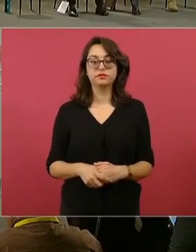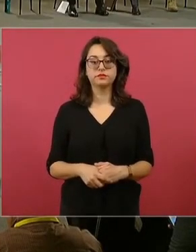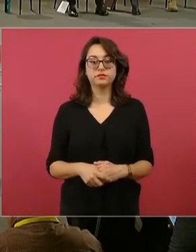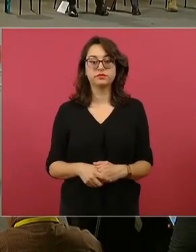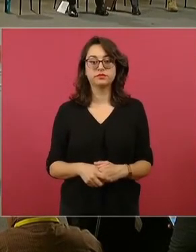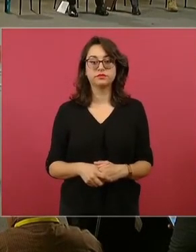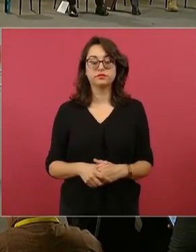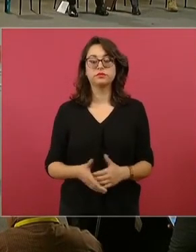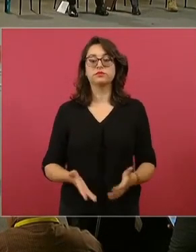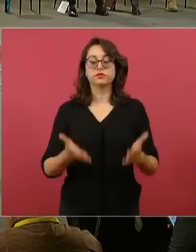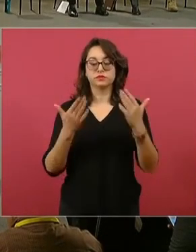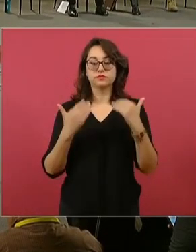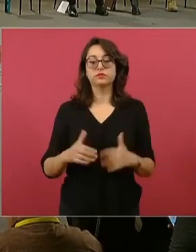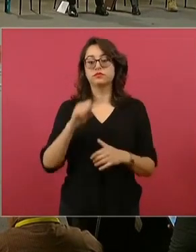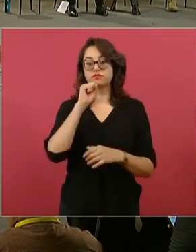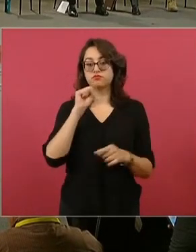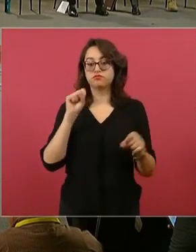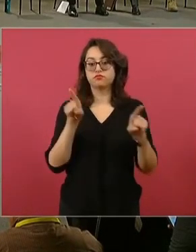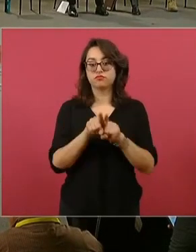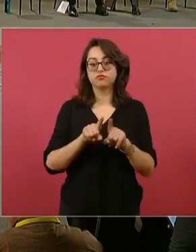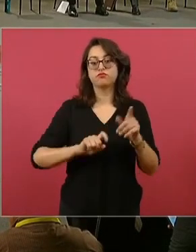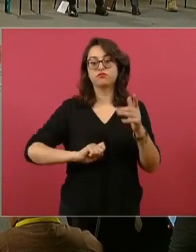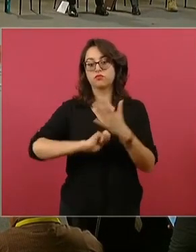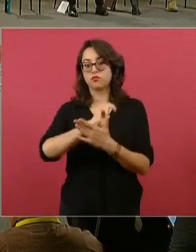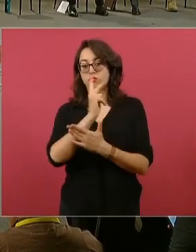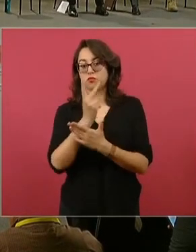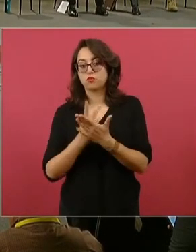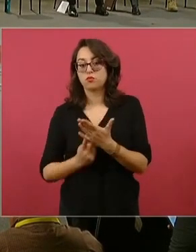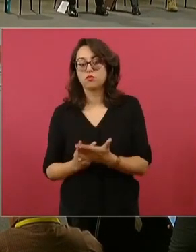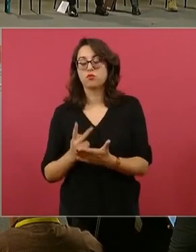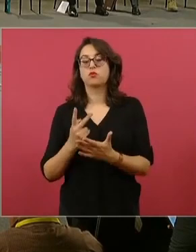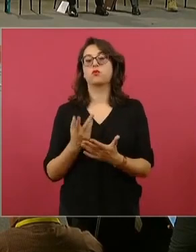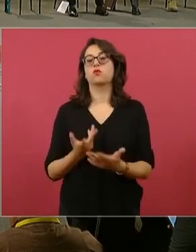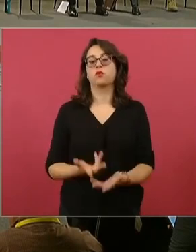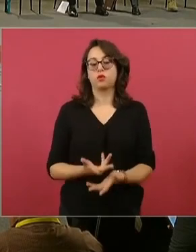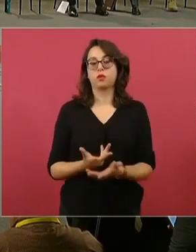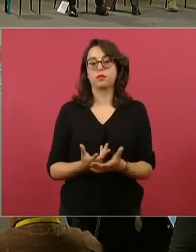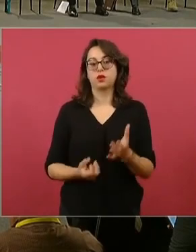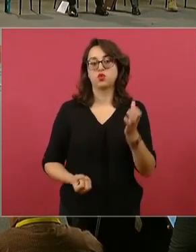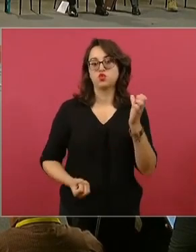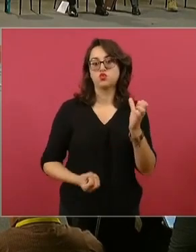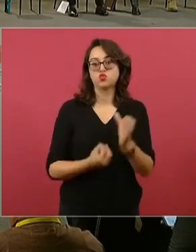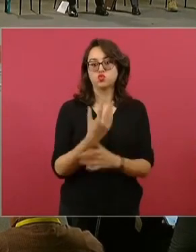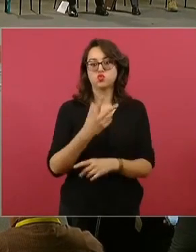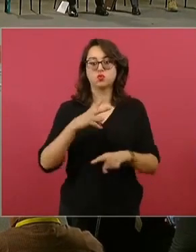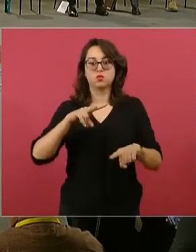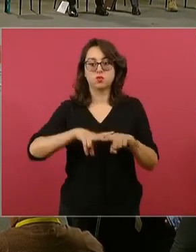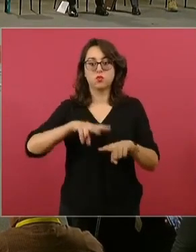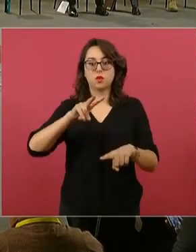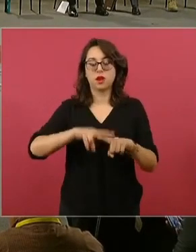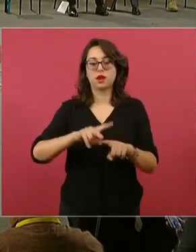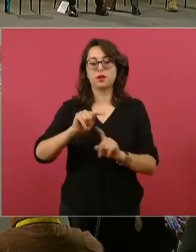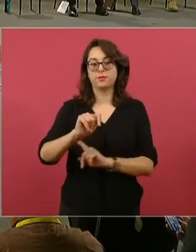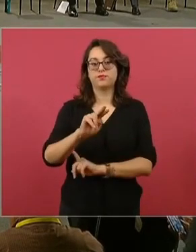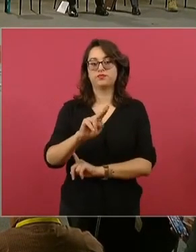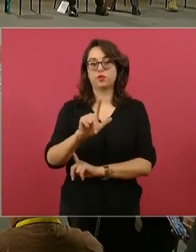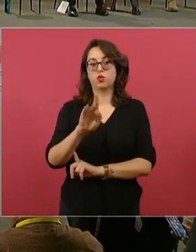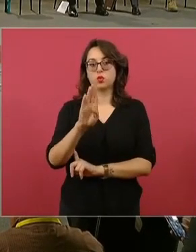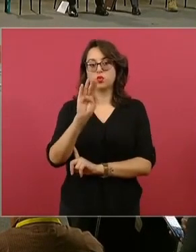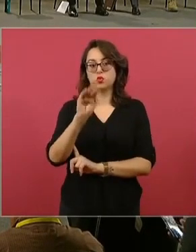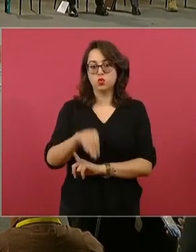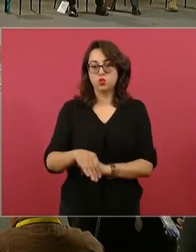están realizando programas de manejo de los nuevos, en el caso del Parque Nacional Tulum, que serían nuevos,